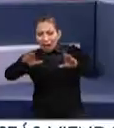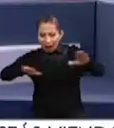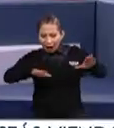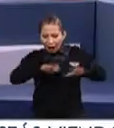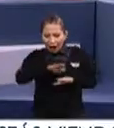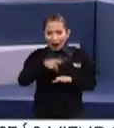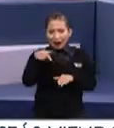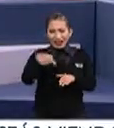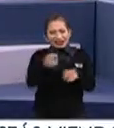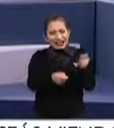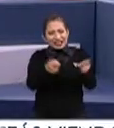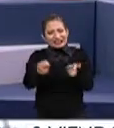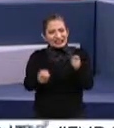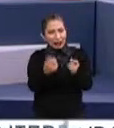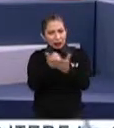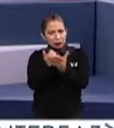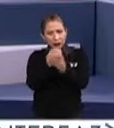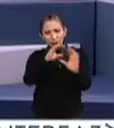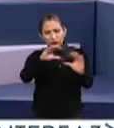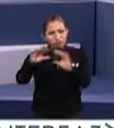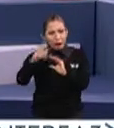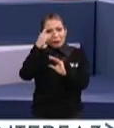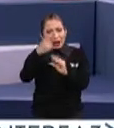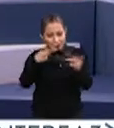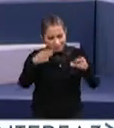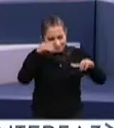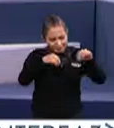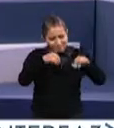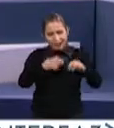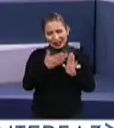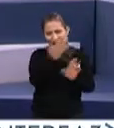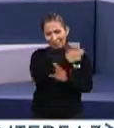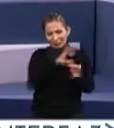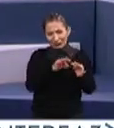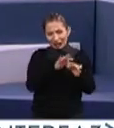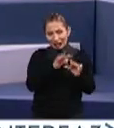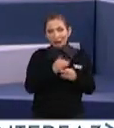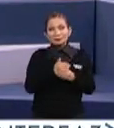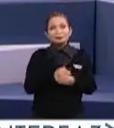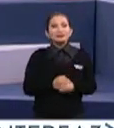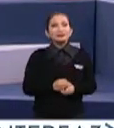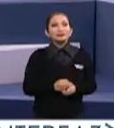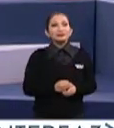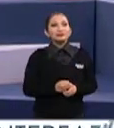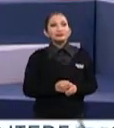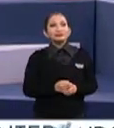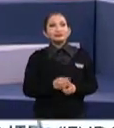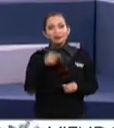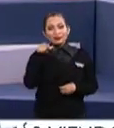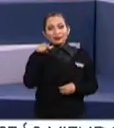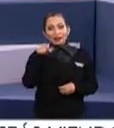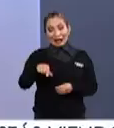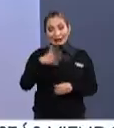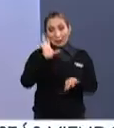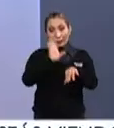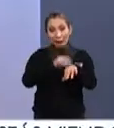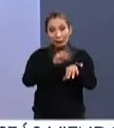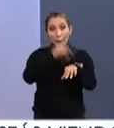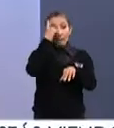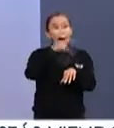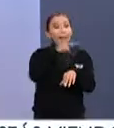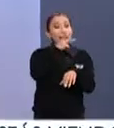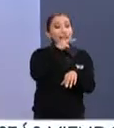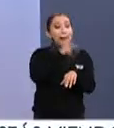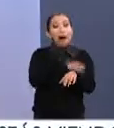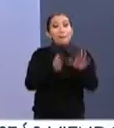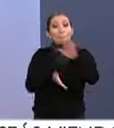todos estos materiales didácticos que han desarrollado. Me estaba explicando en el corte que pues estas licencias de paternidad